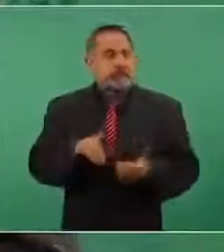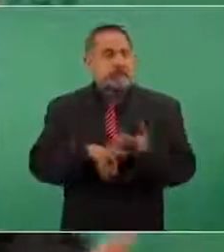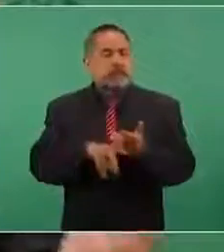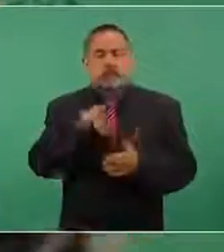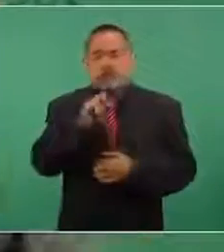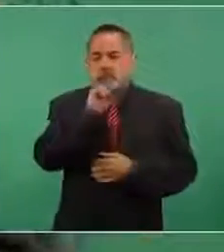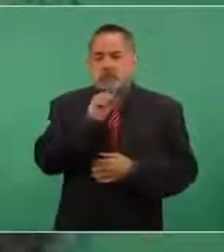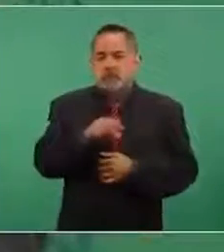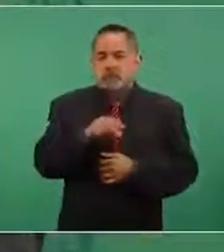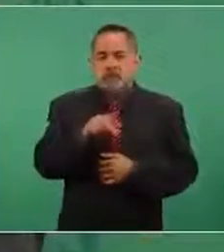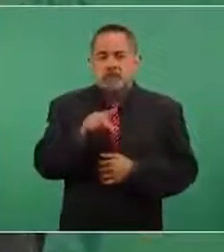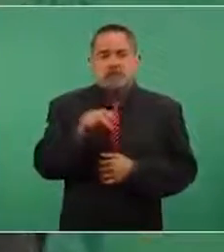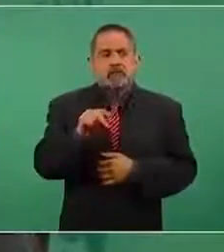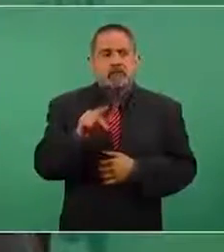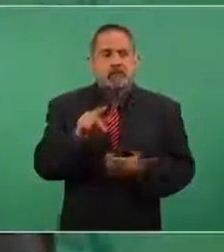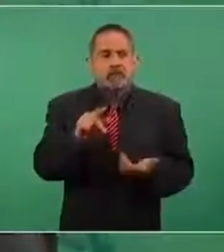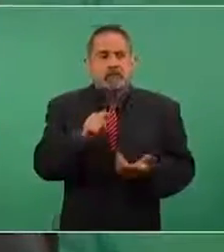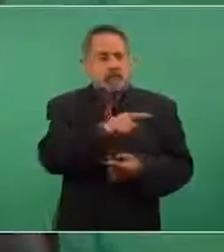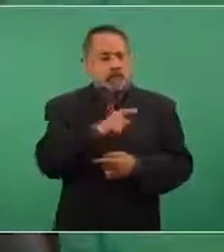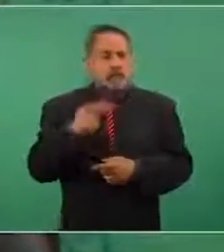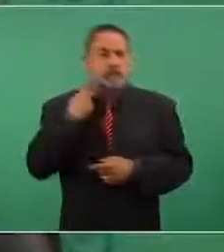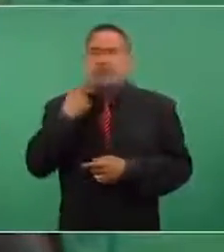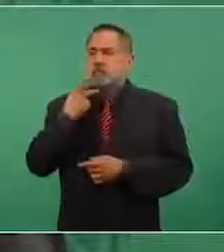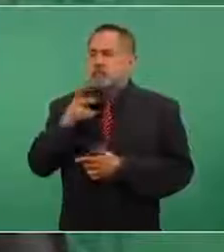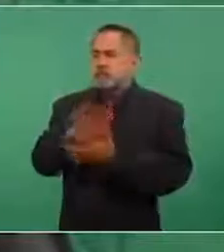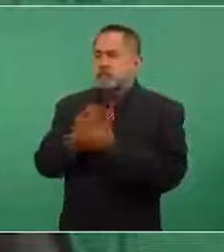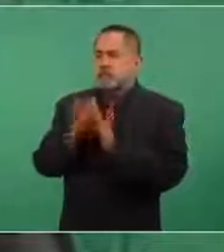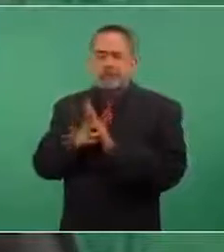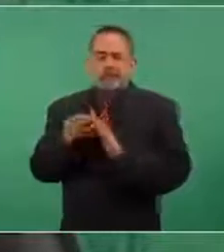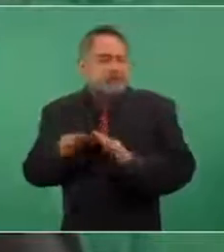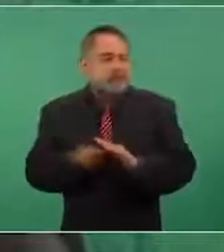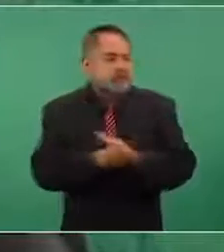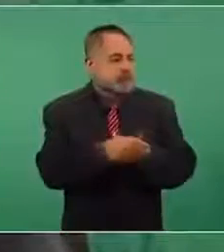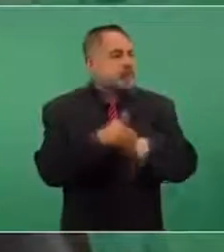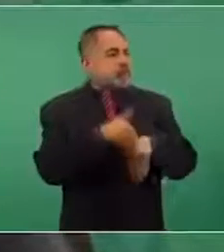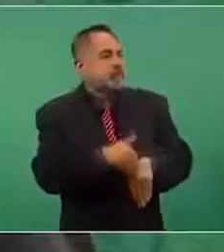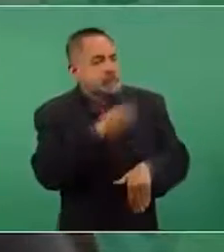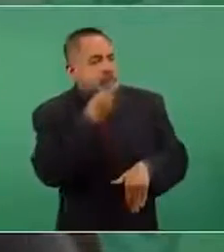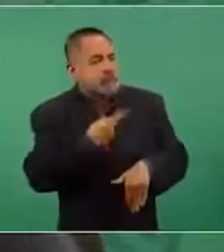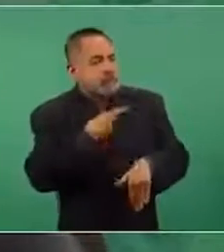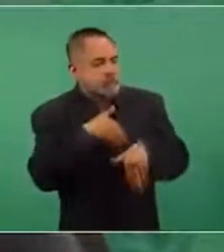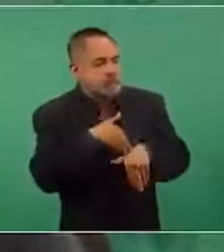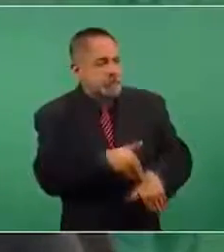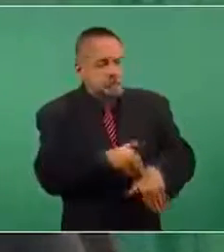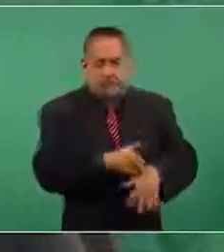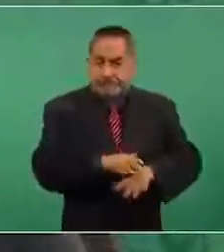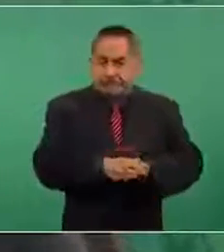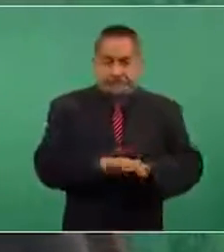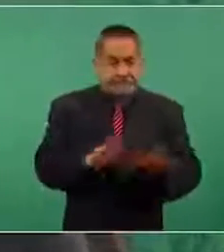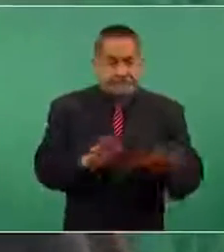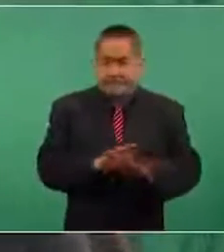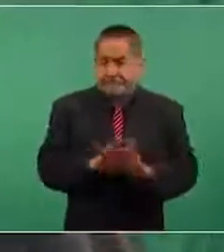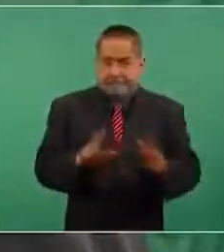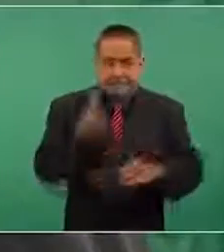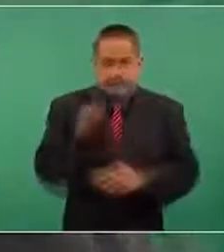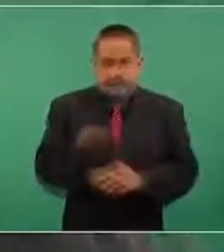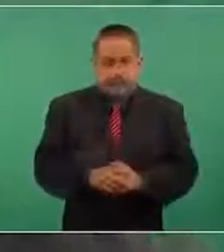tiempo de que los políticos estaban al servicio de las